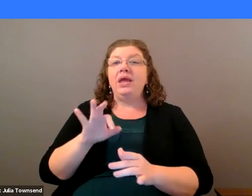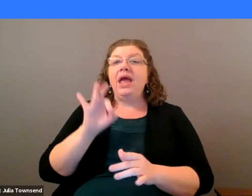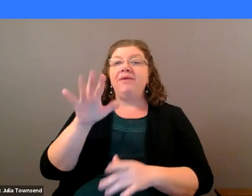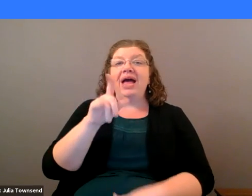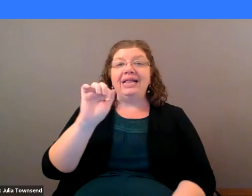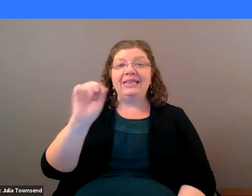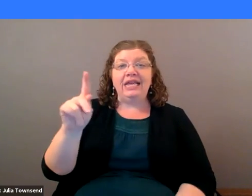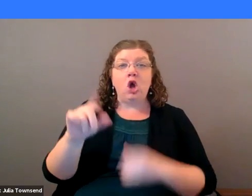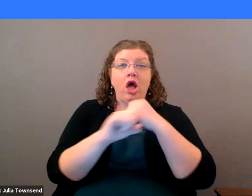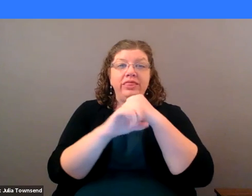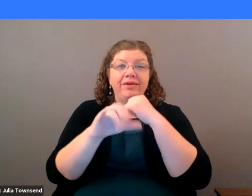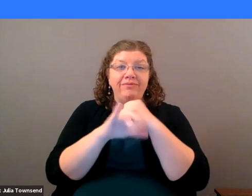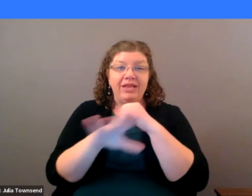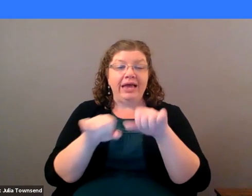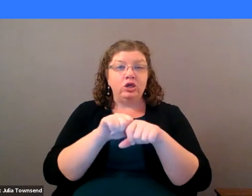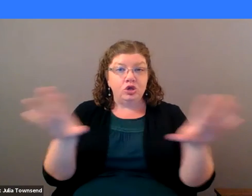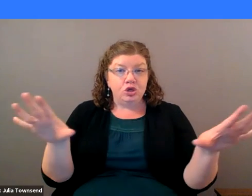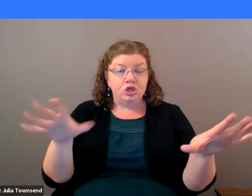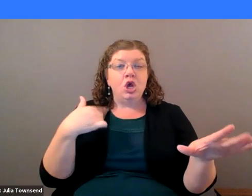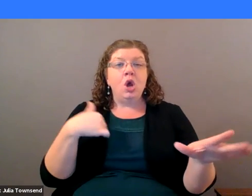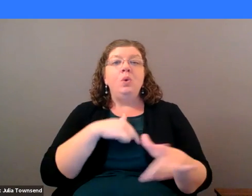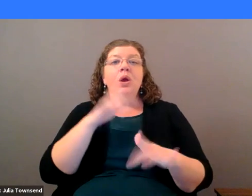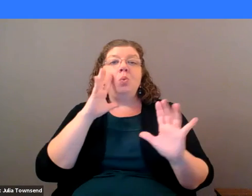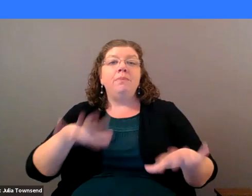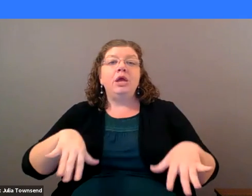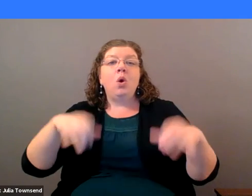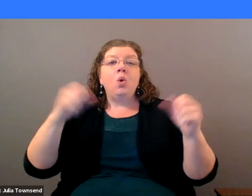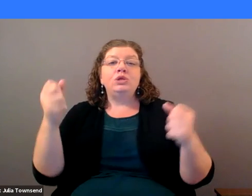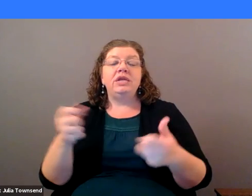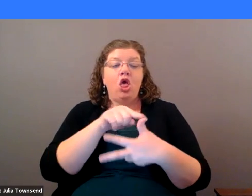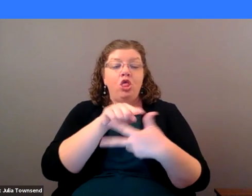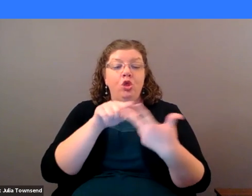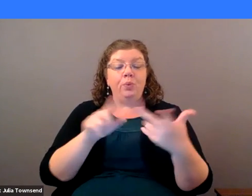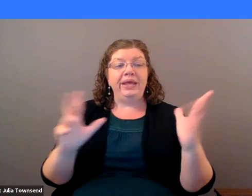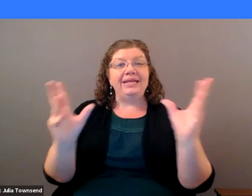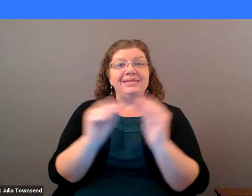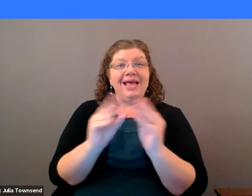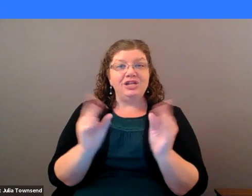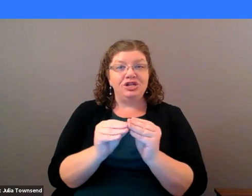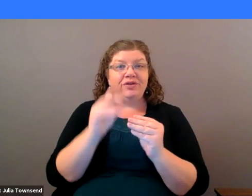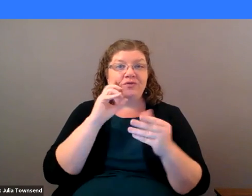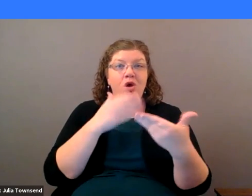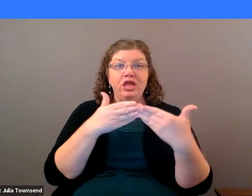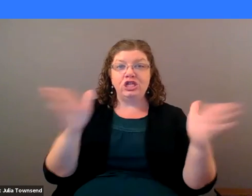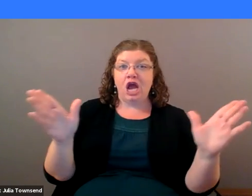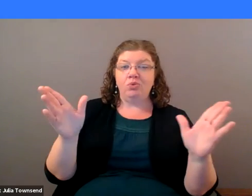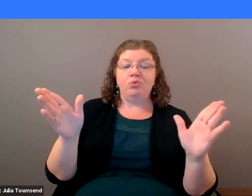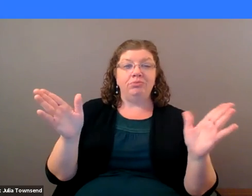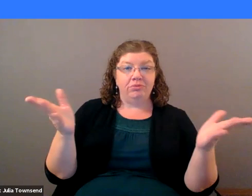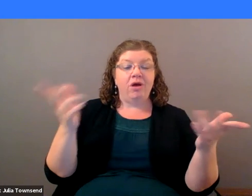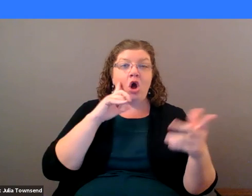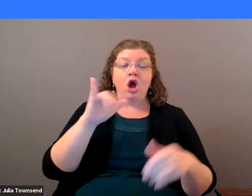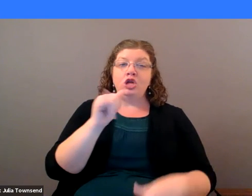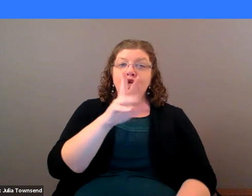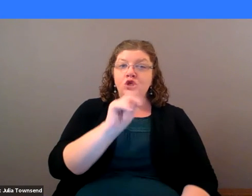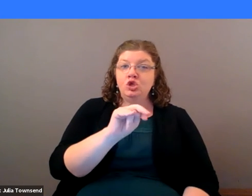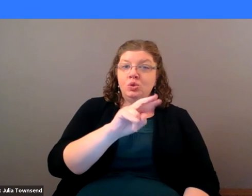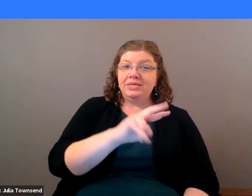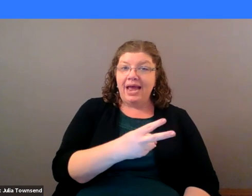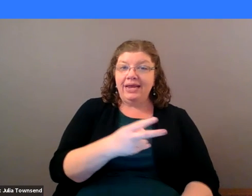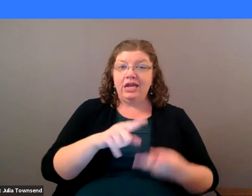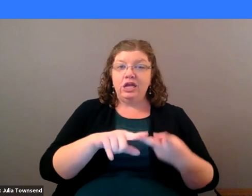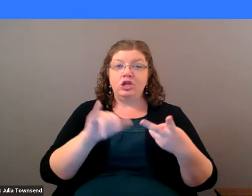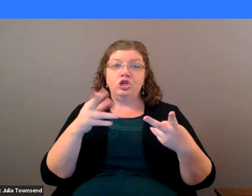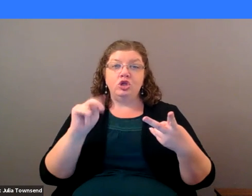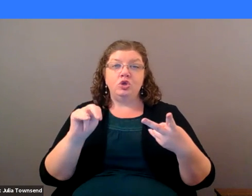volantes. Vamos a estar teniendo 3 sesiones para el público en general el día 2 de junio, 9 de junio